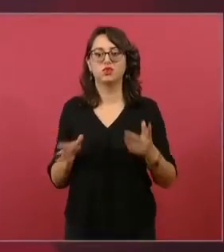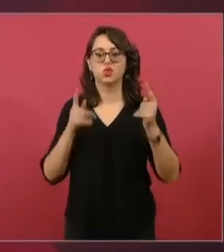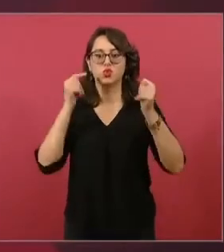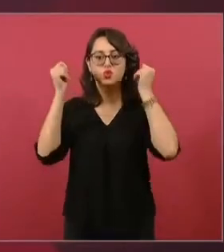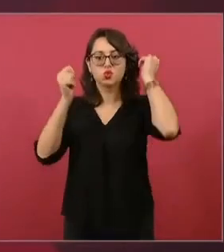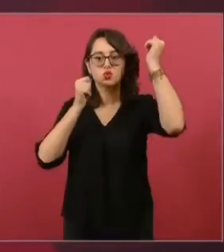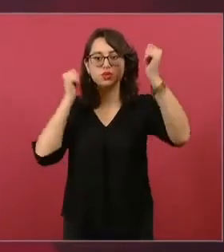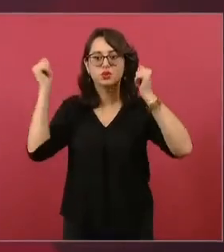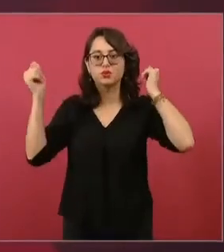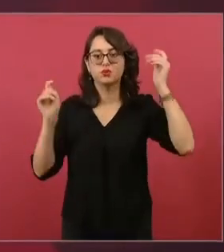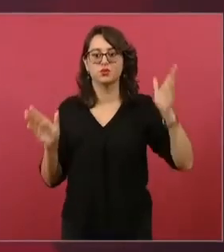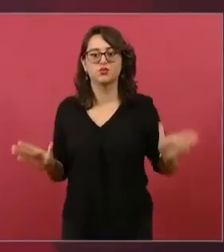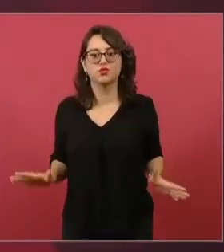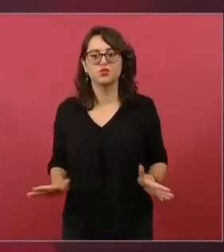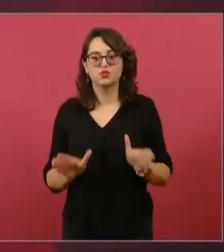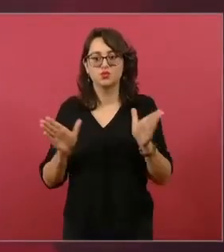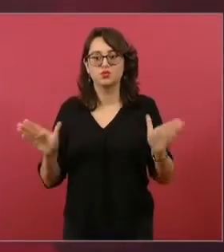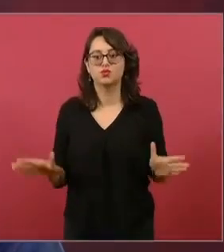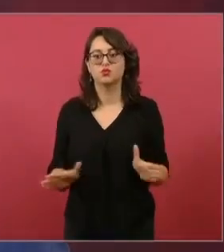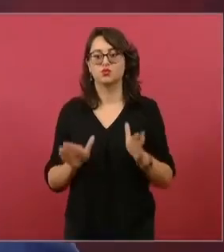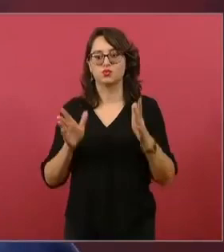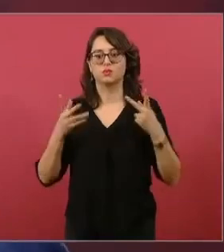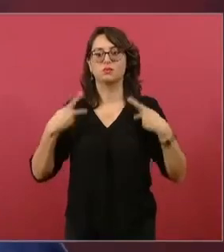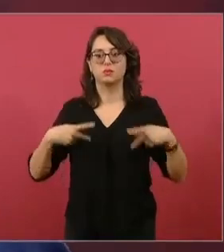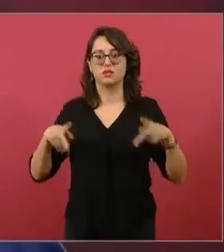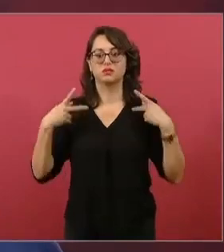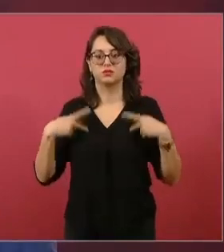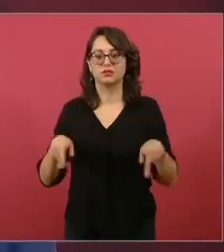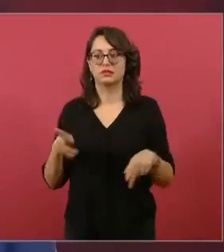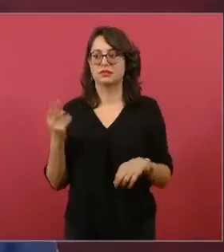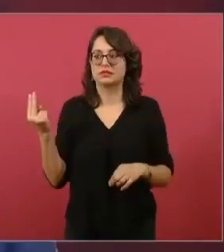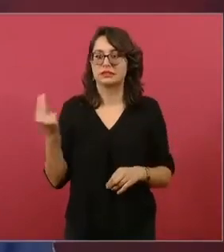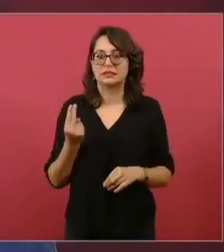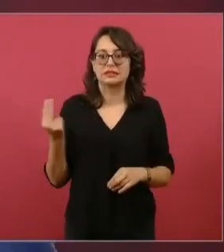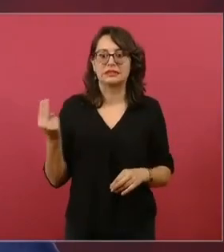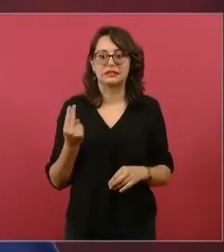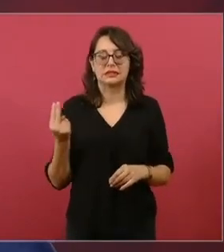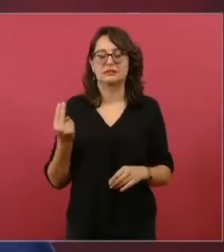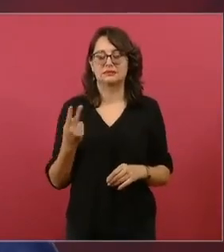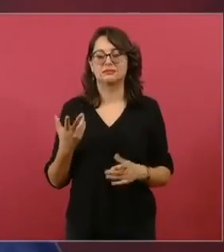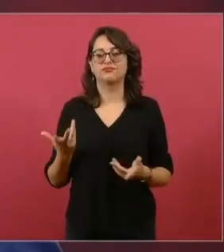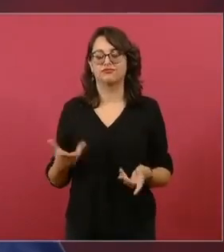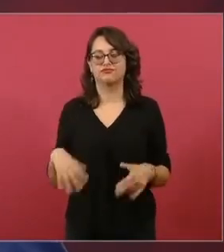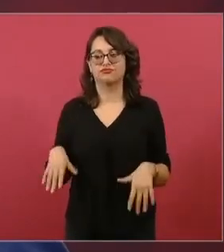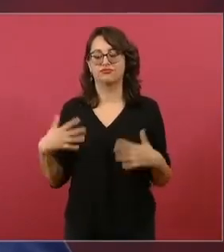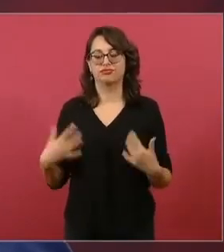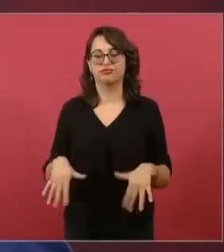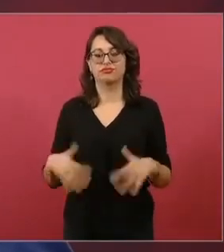para todos los que tienen que ver con el sector turístico,